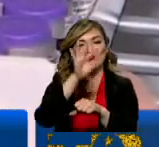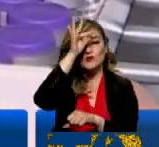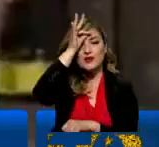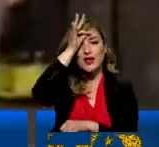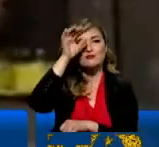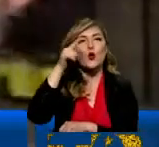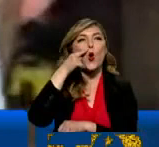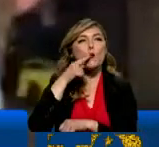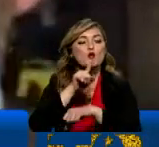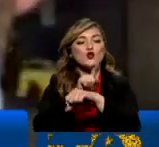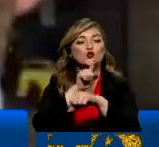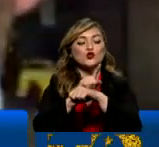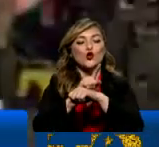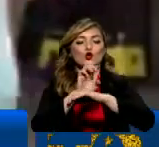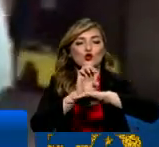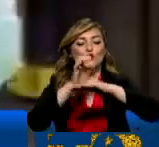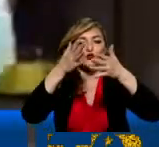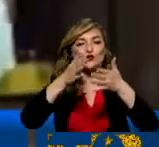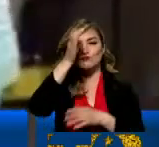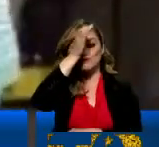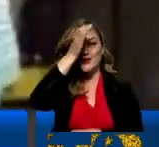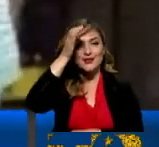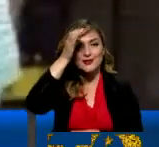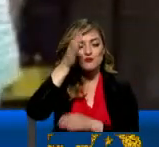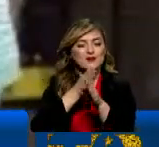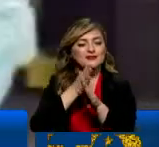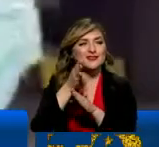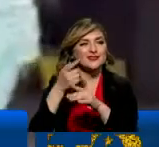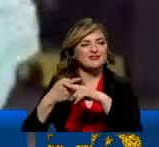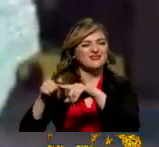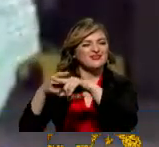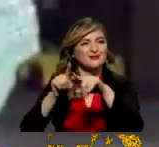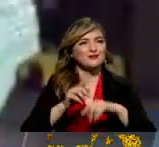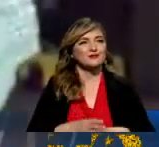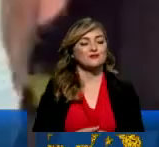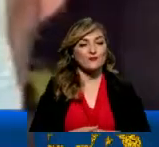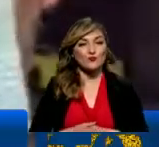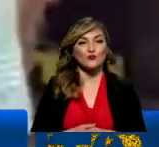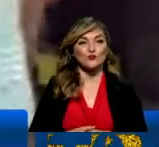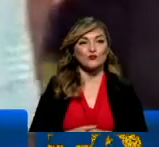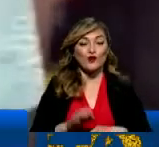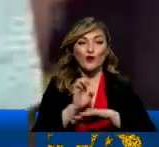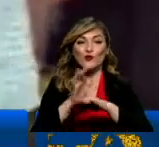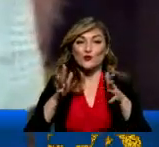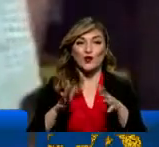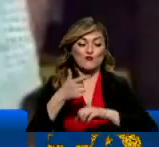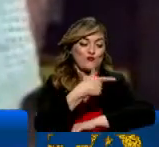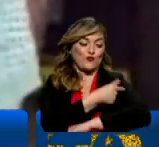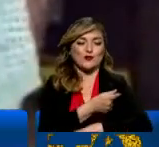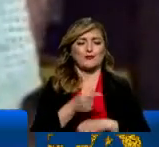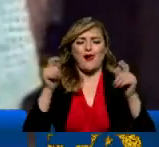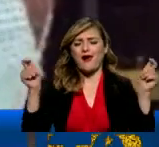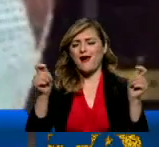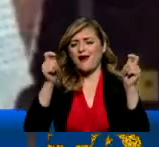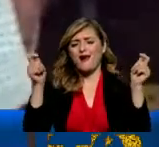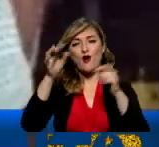Ricardo Caputi, un médico ecuatoriano, clínico endocrinólogo. Como te imaginarás, Joana, fue una celebración en todo el hospital.